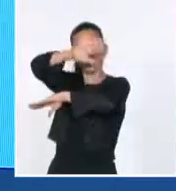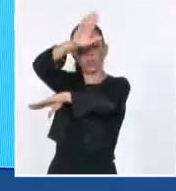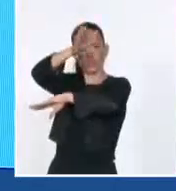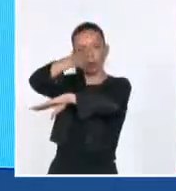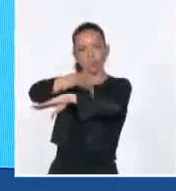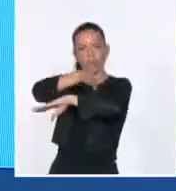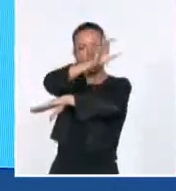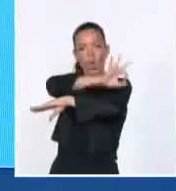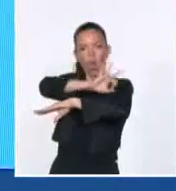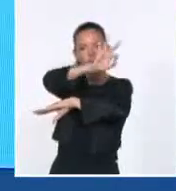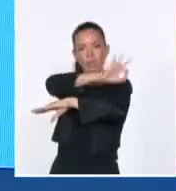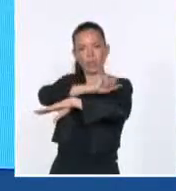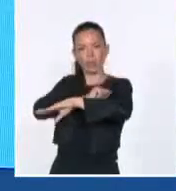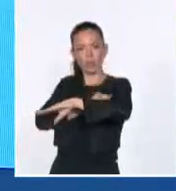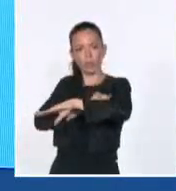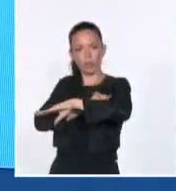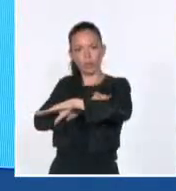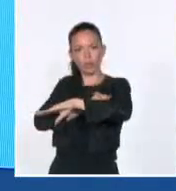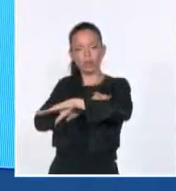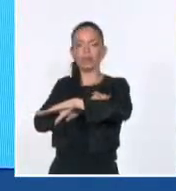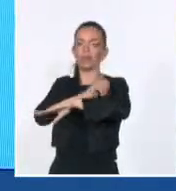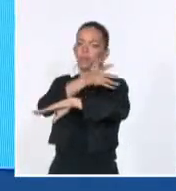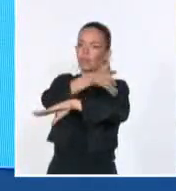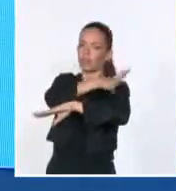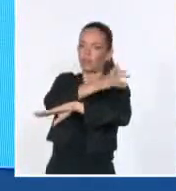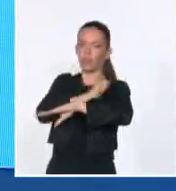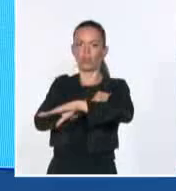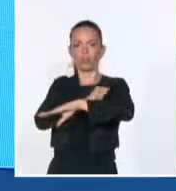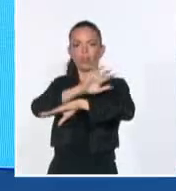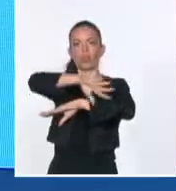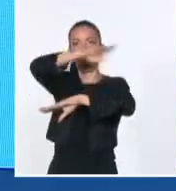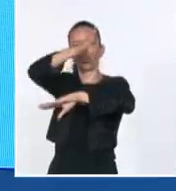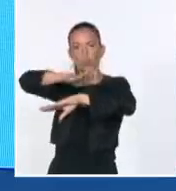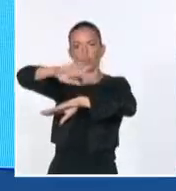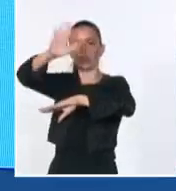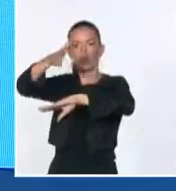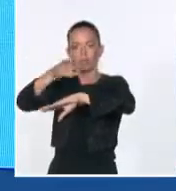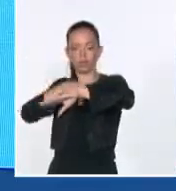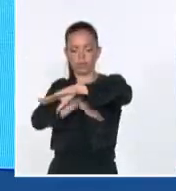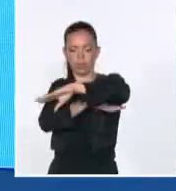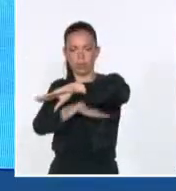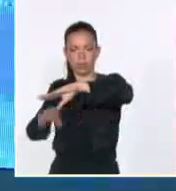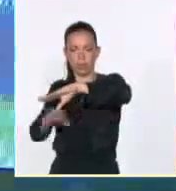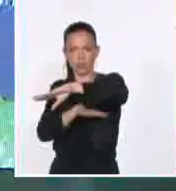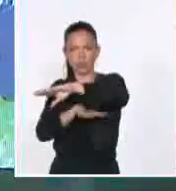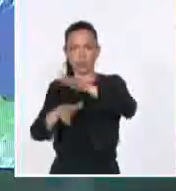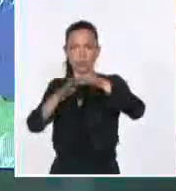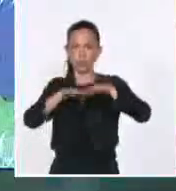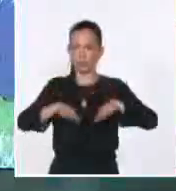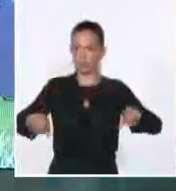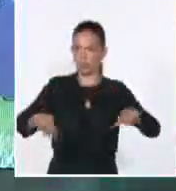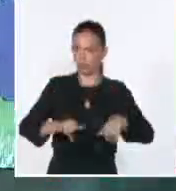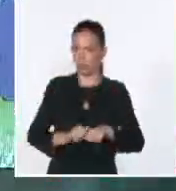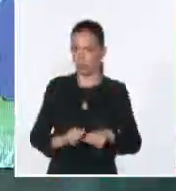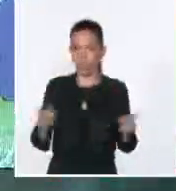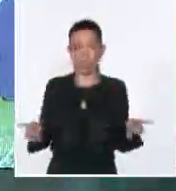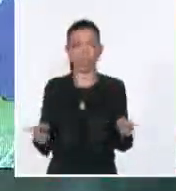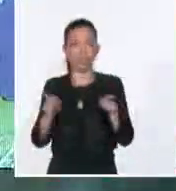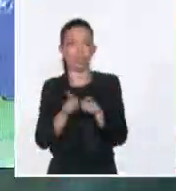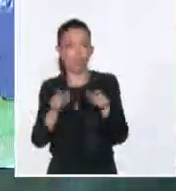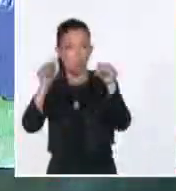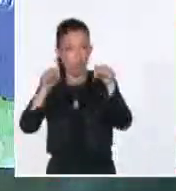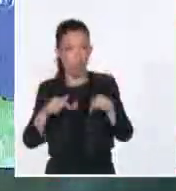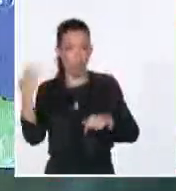resto de la costa norte, así como desde Punta de Maíz hasta Cabo Cruz y poco oleaje en el resto de la costa sur. En resumen, para hoy, poco cambio en